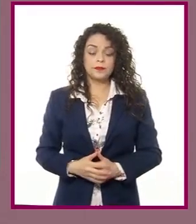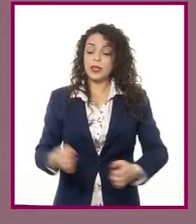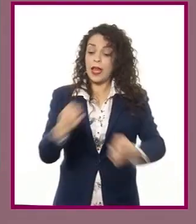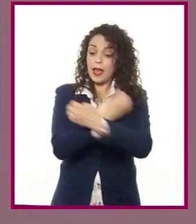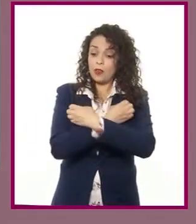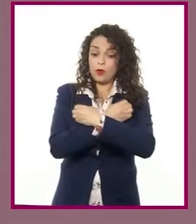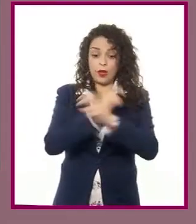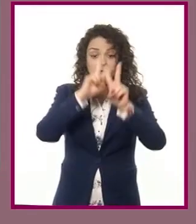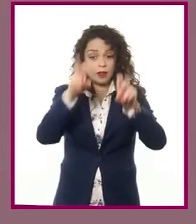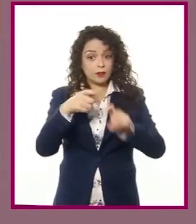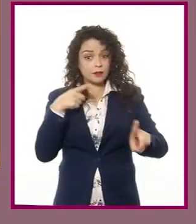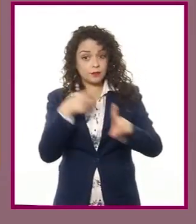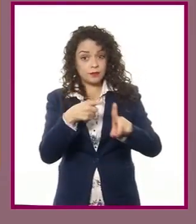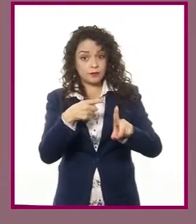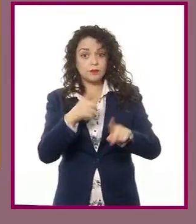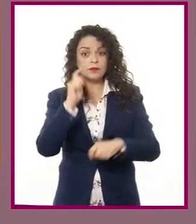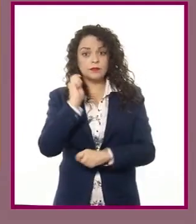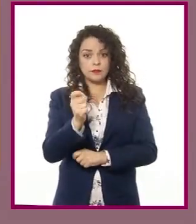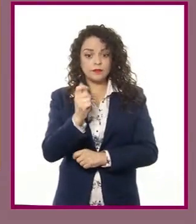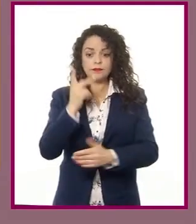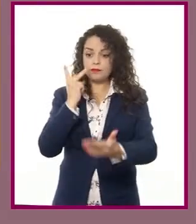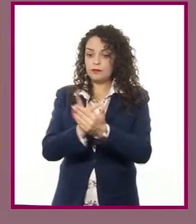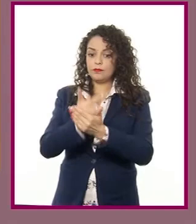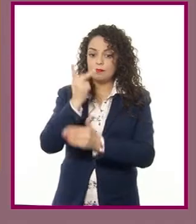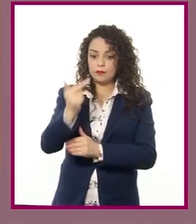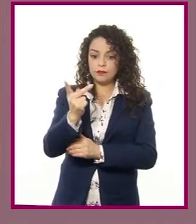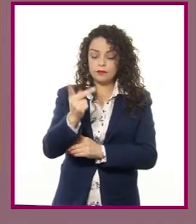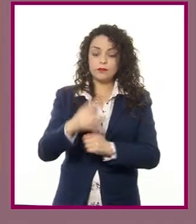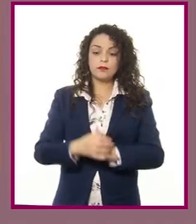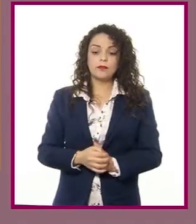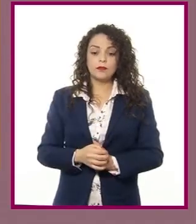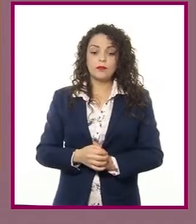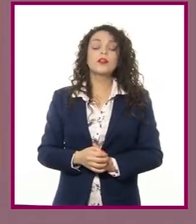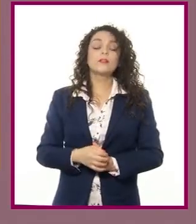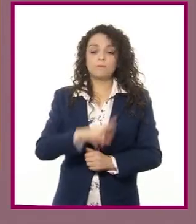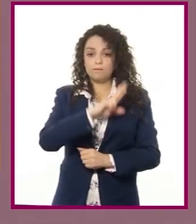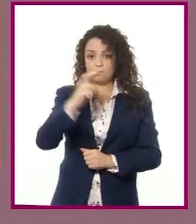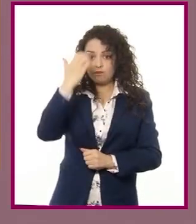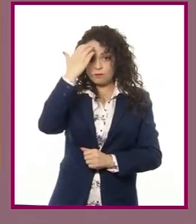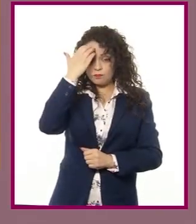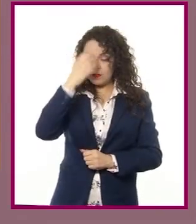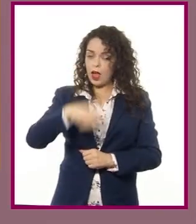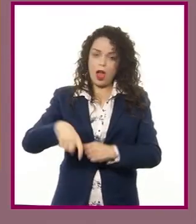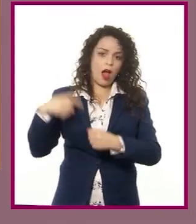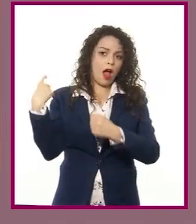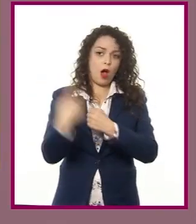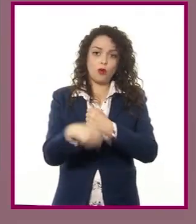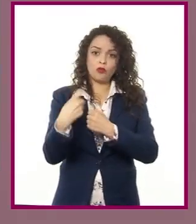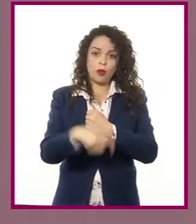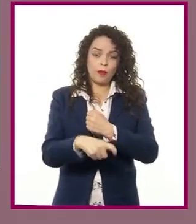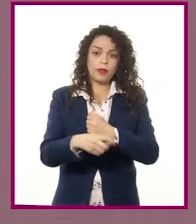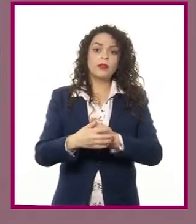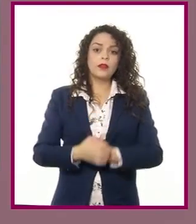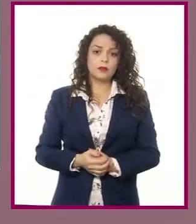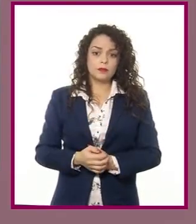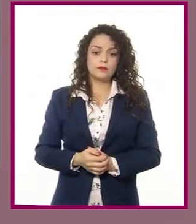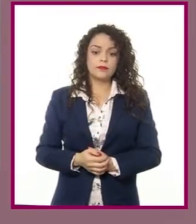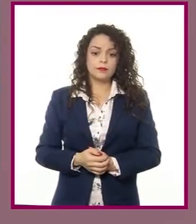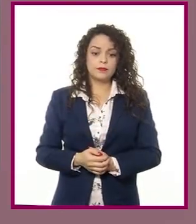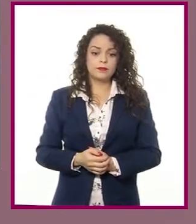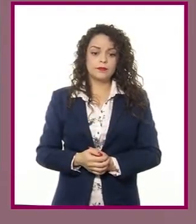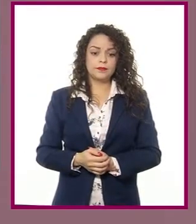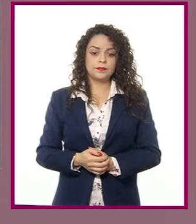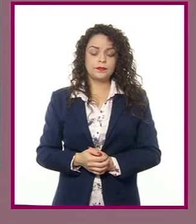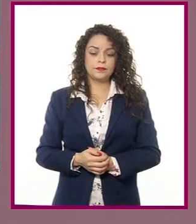educación, los títulos primarios y secundarios son reconocidos de manera automática. Actualmente, con